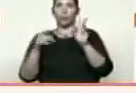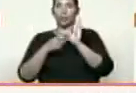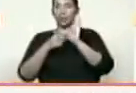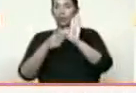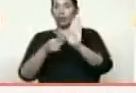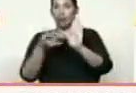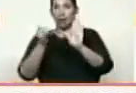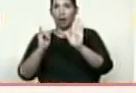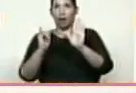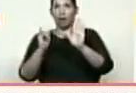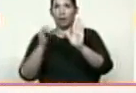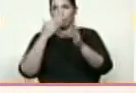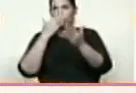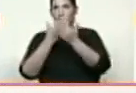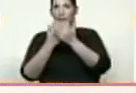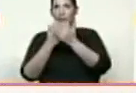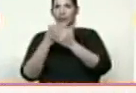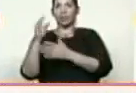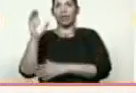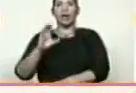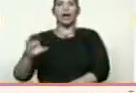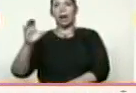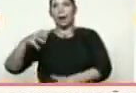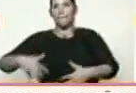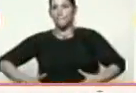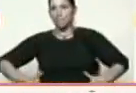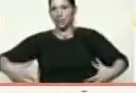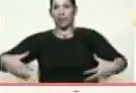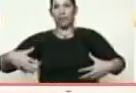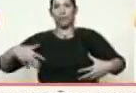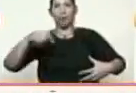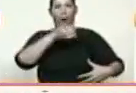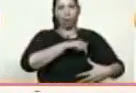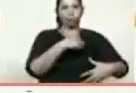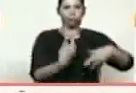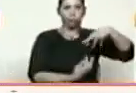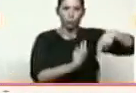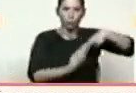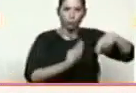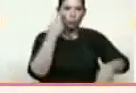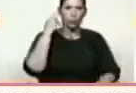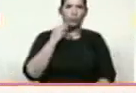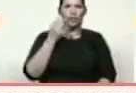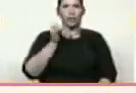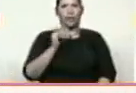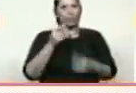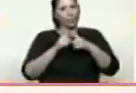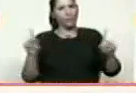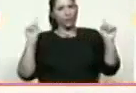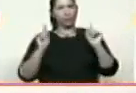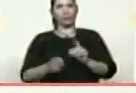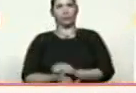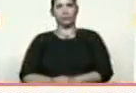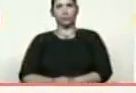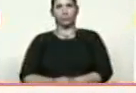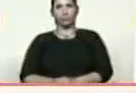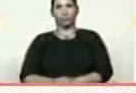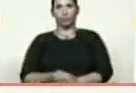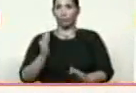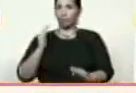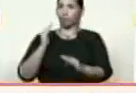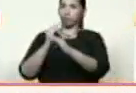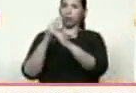mundo frente al capitalismo es esta revolución bolivariana, que venía teniendo éxito, éxito, éxito. Tenían que frenarnos los